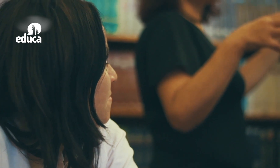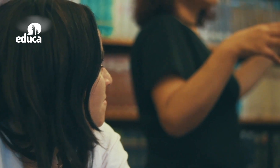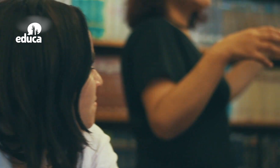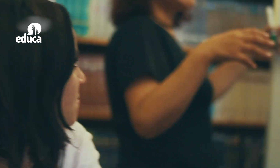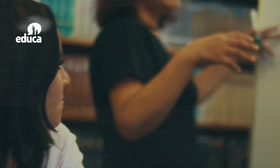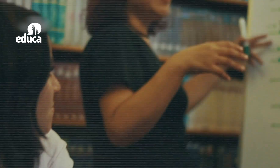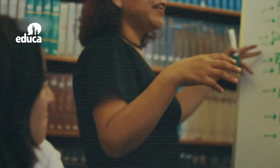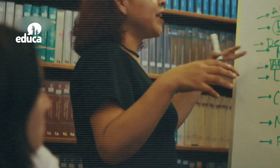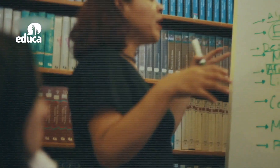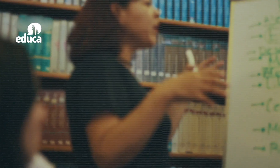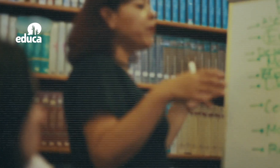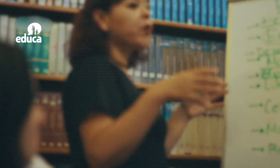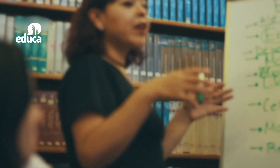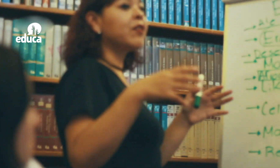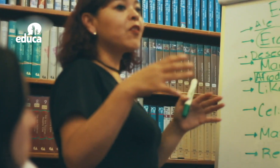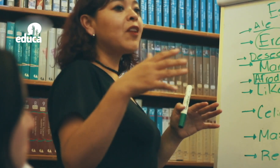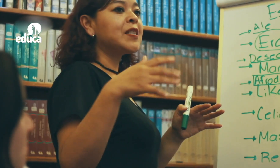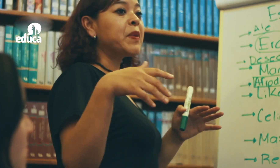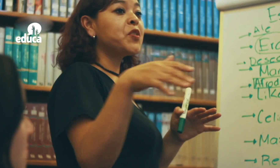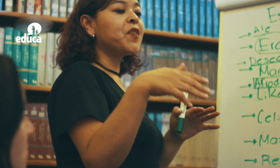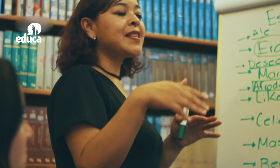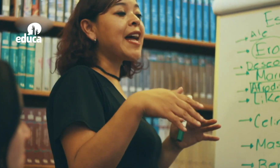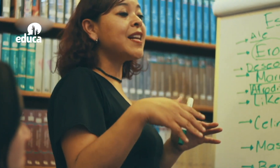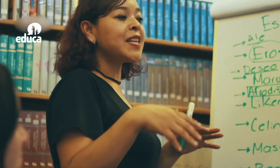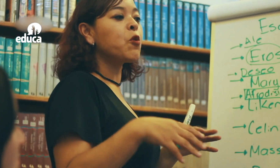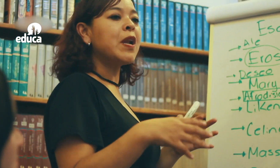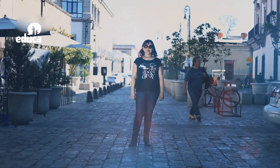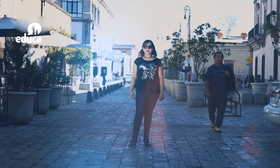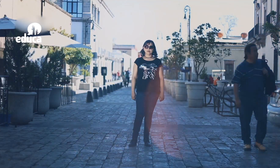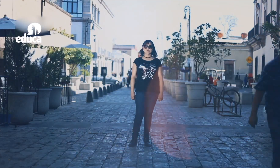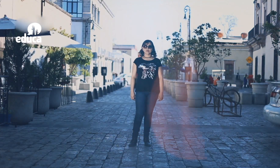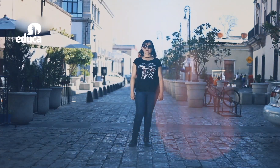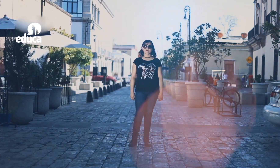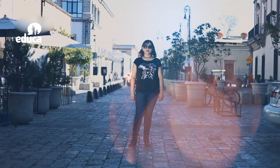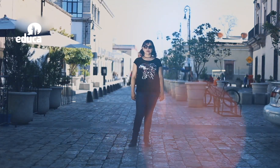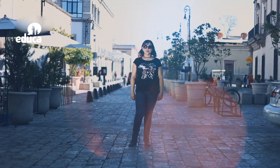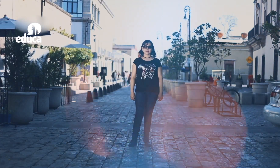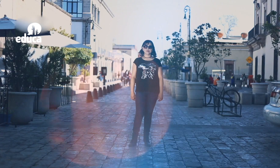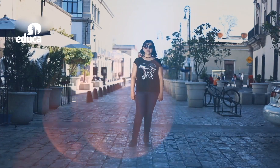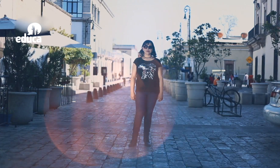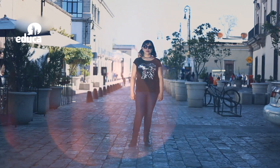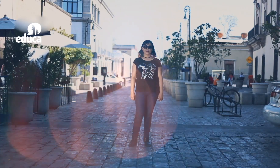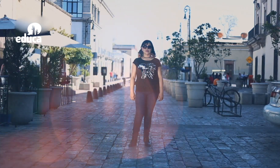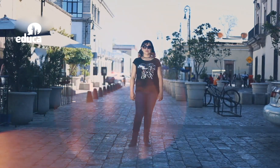sientes ganas de llorar, ganas de gritar, enojo y demás. Dice, pero eres poeta.